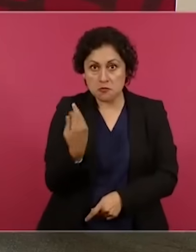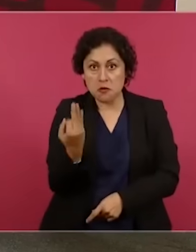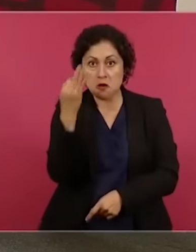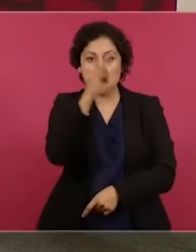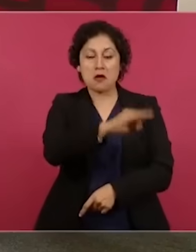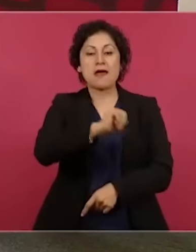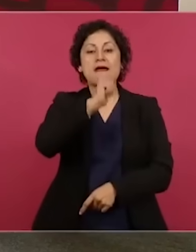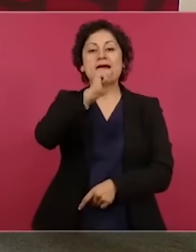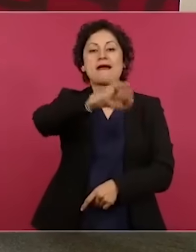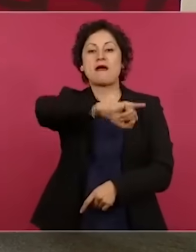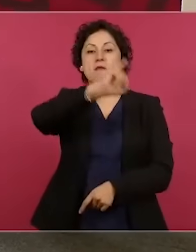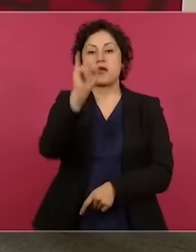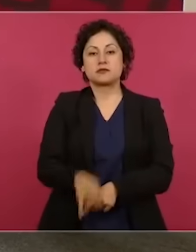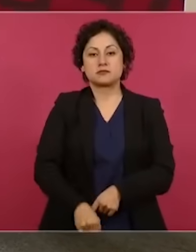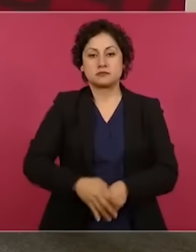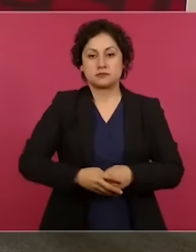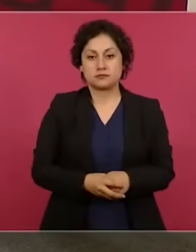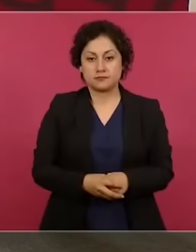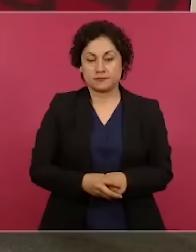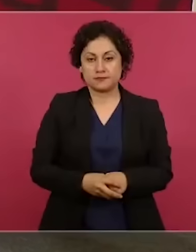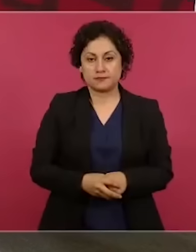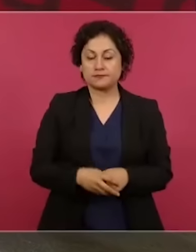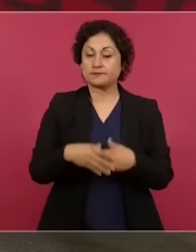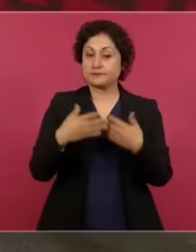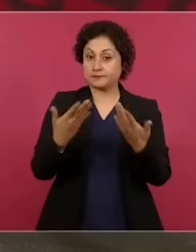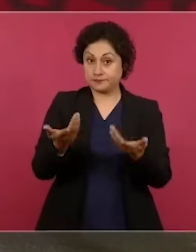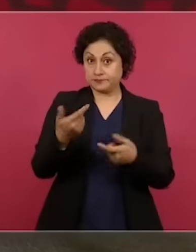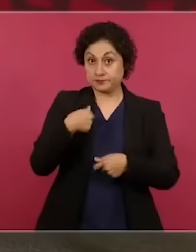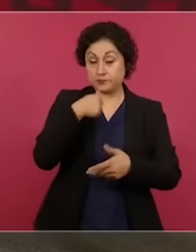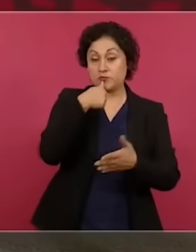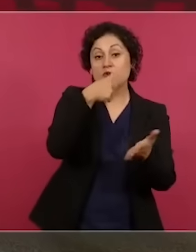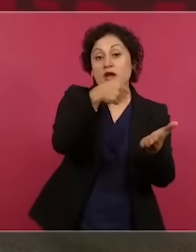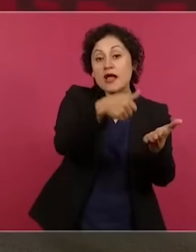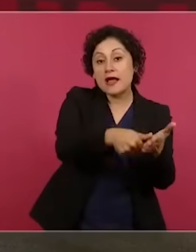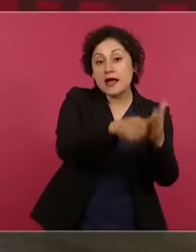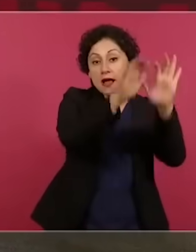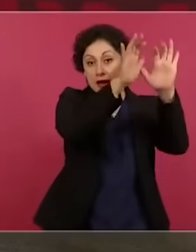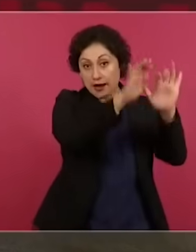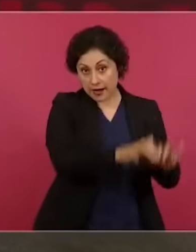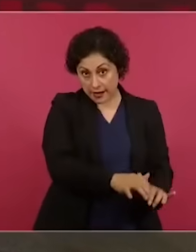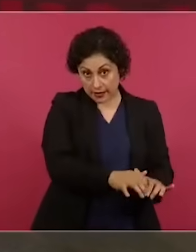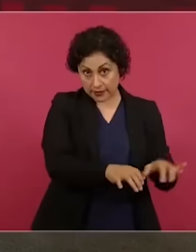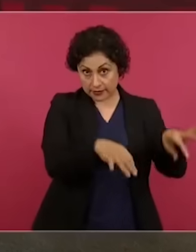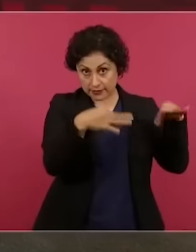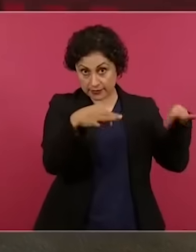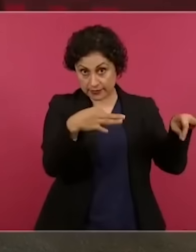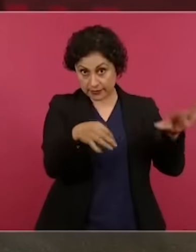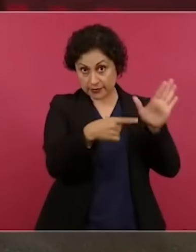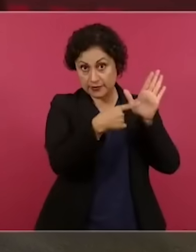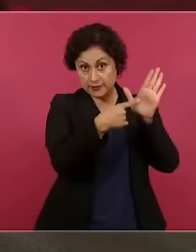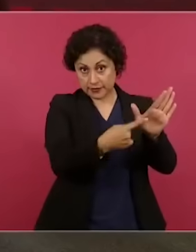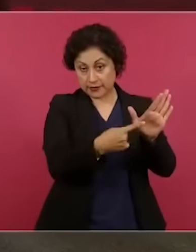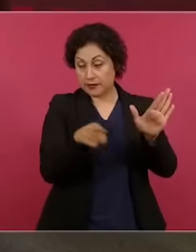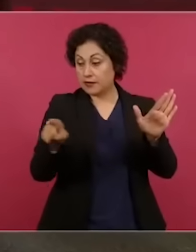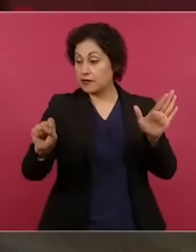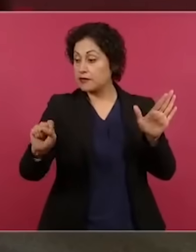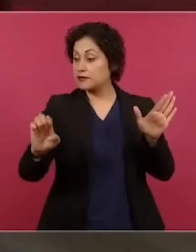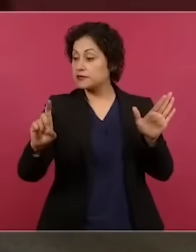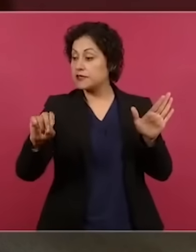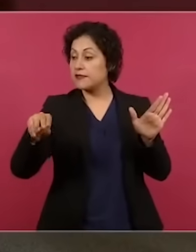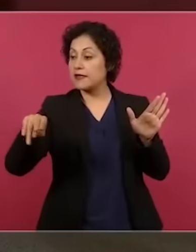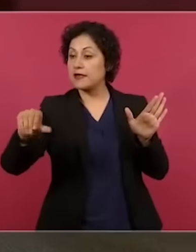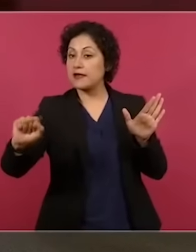esta carta con el informe de la defensa,